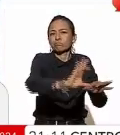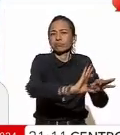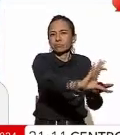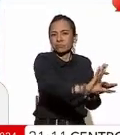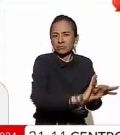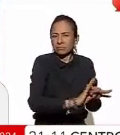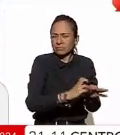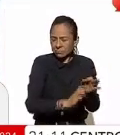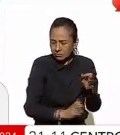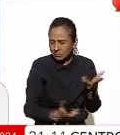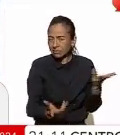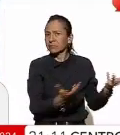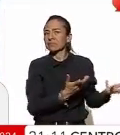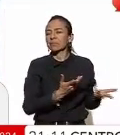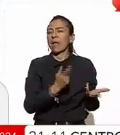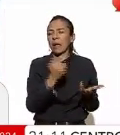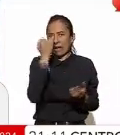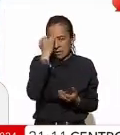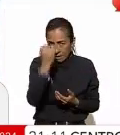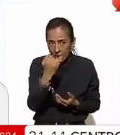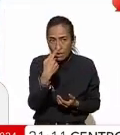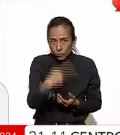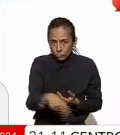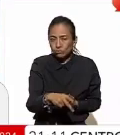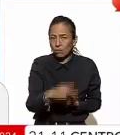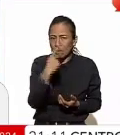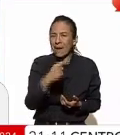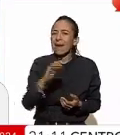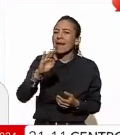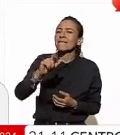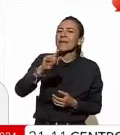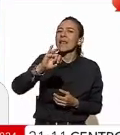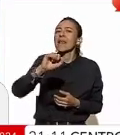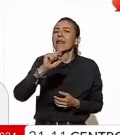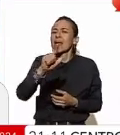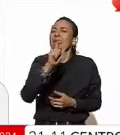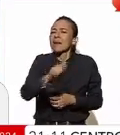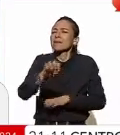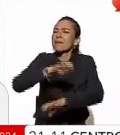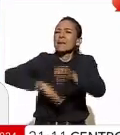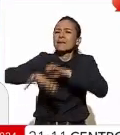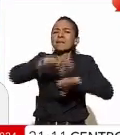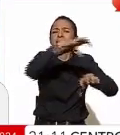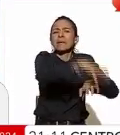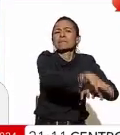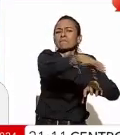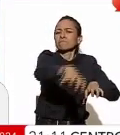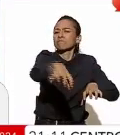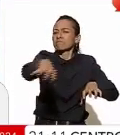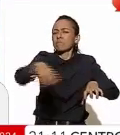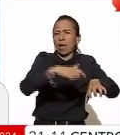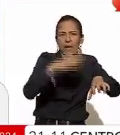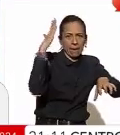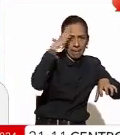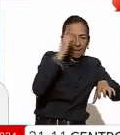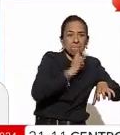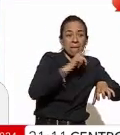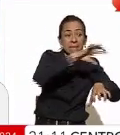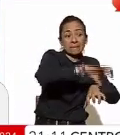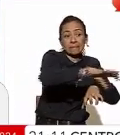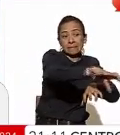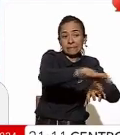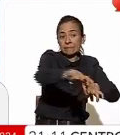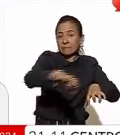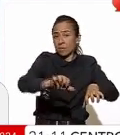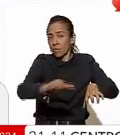como un plan de consolidación de estas filiales. ¿Qué son las filiales? Estas empresas auxiliares que deberían de,